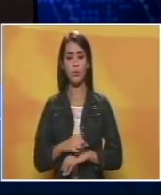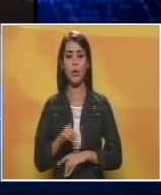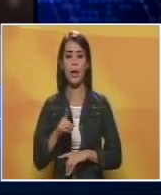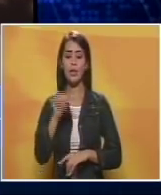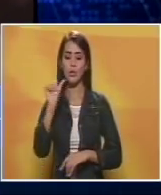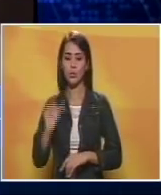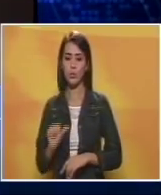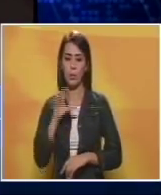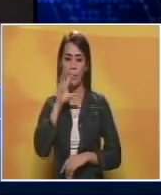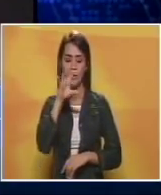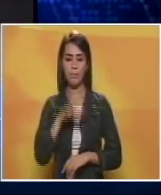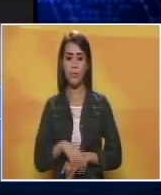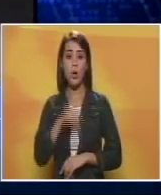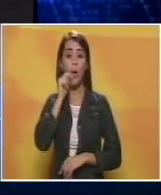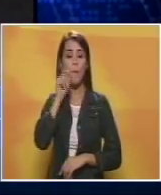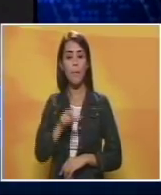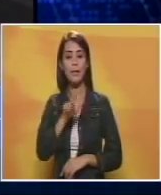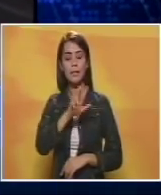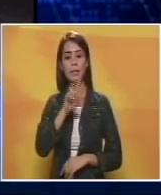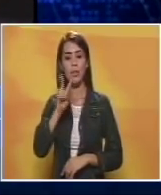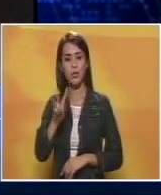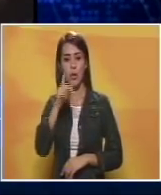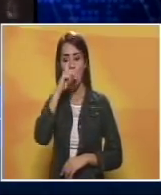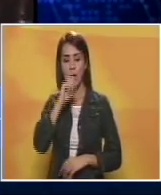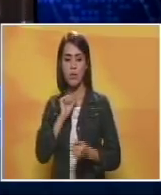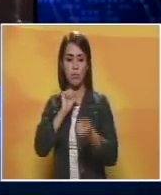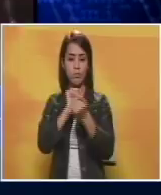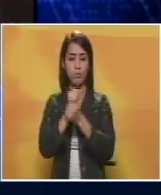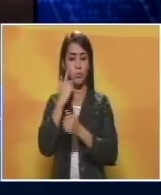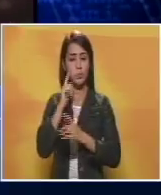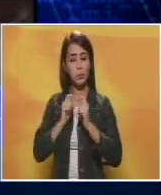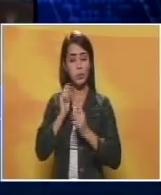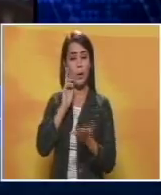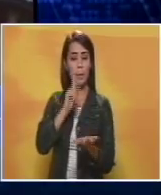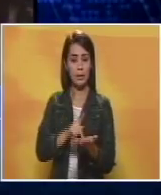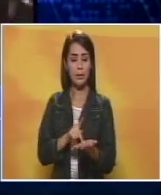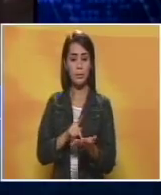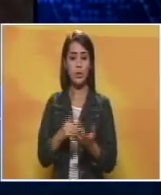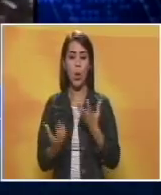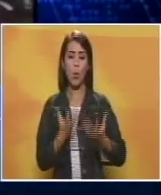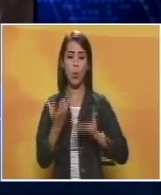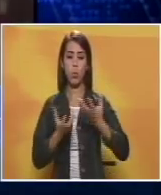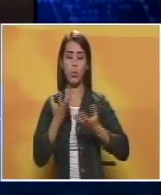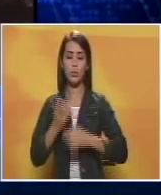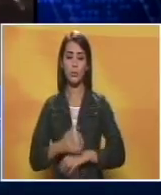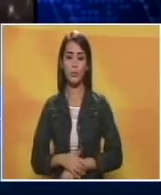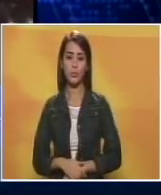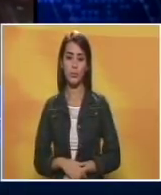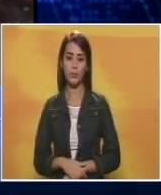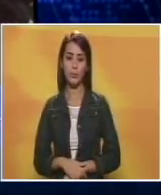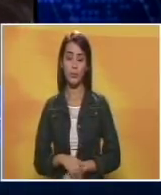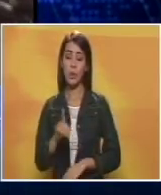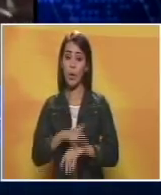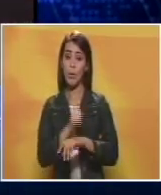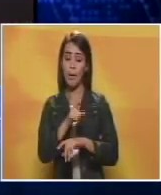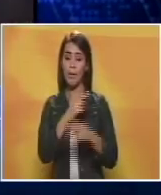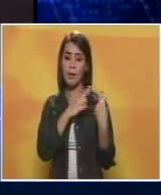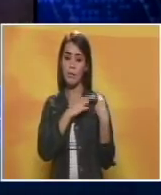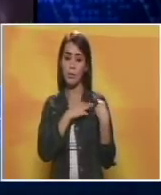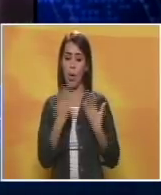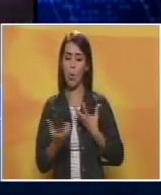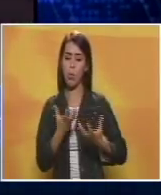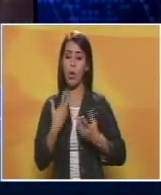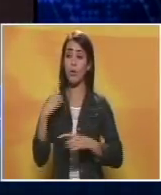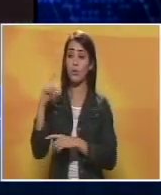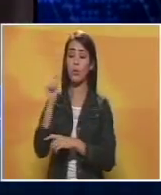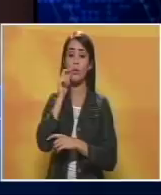del país. Un hombre de 32 años fue arrestado como presunto autor del fuego. El sujeto, que huyó tras iniciar las